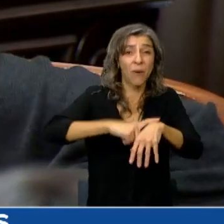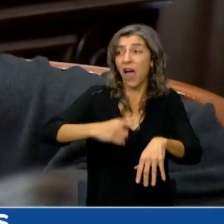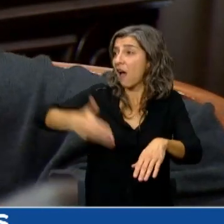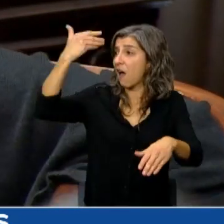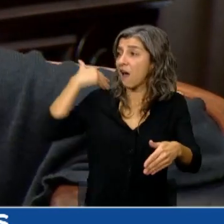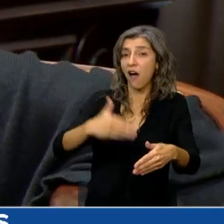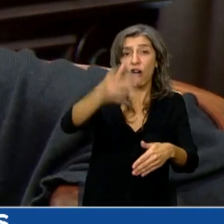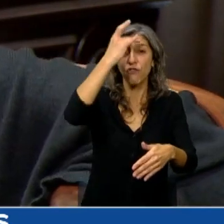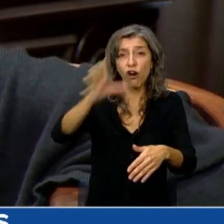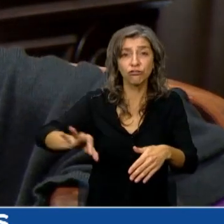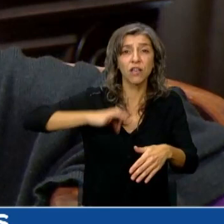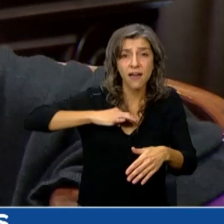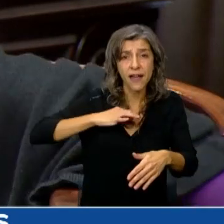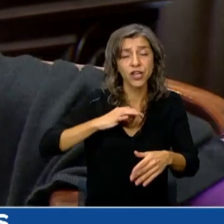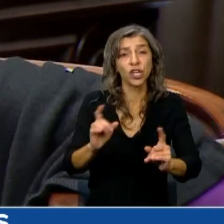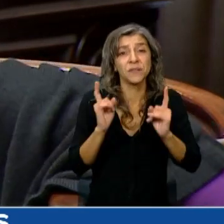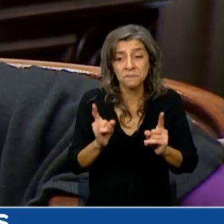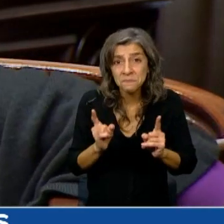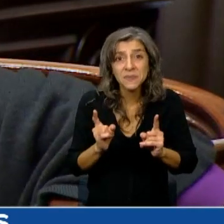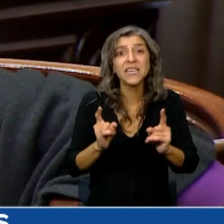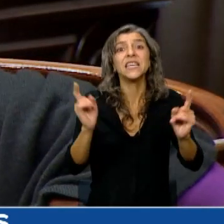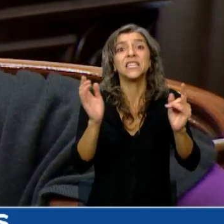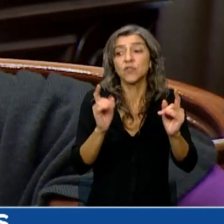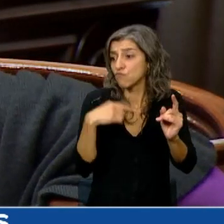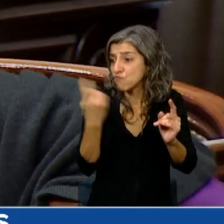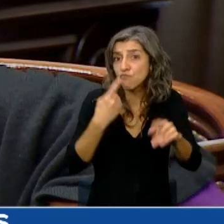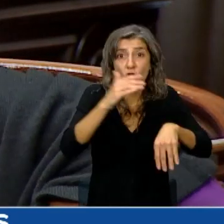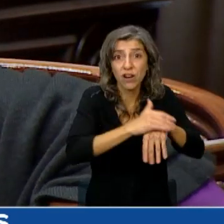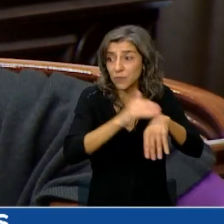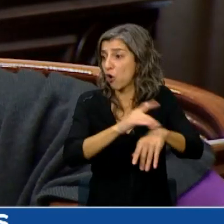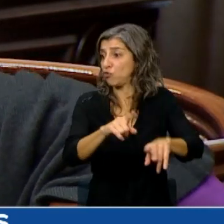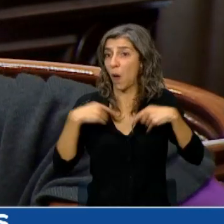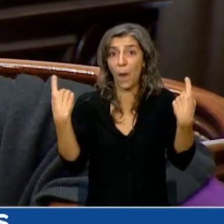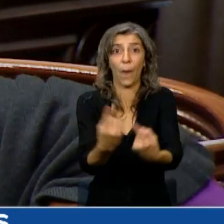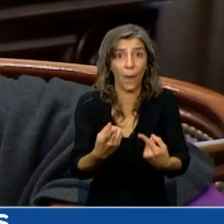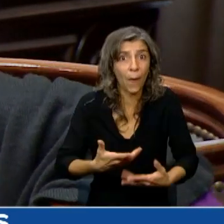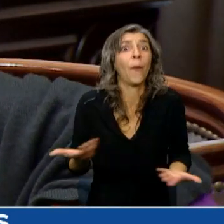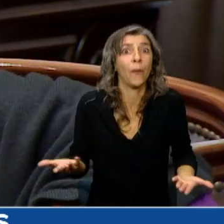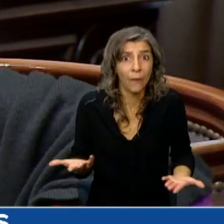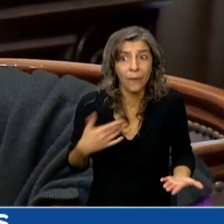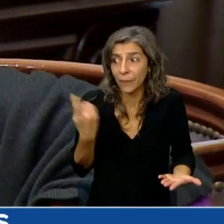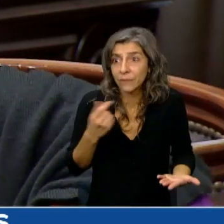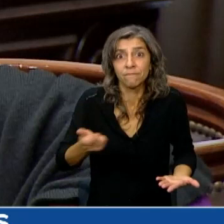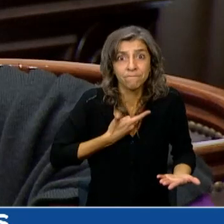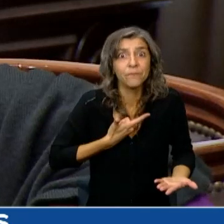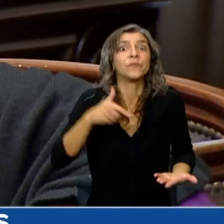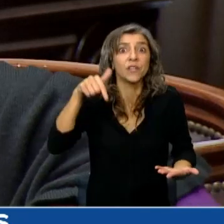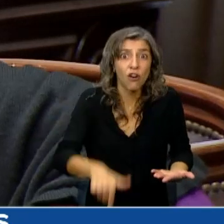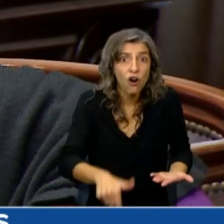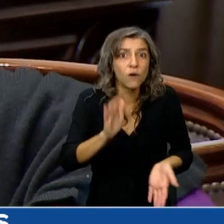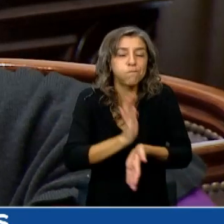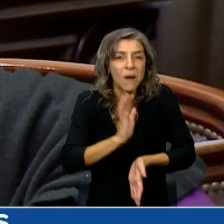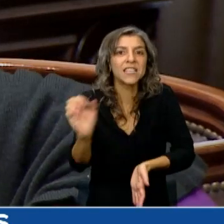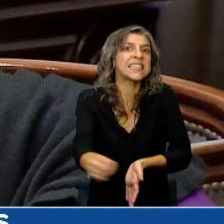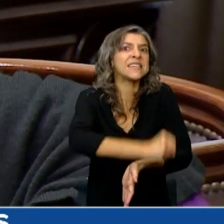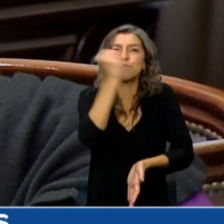mandas constitucionales que tenemos los diputados, es muy saludable que hoy le estemos haciendo un